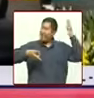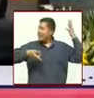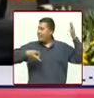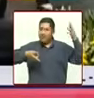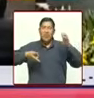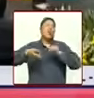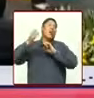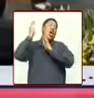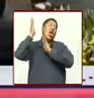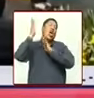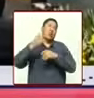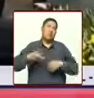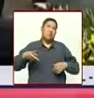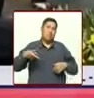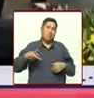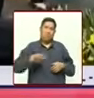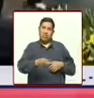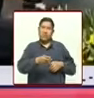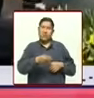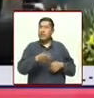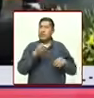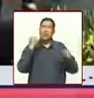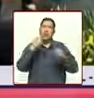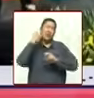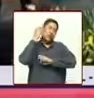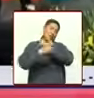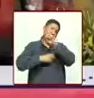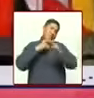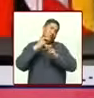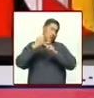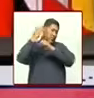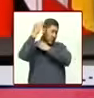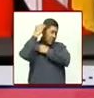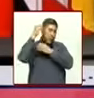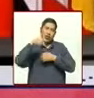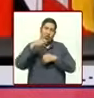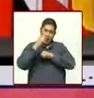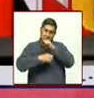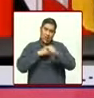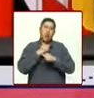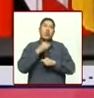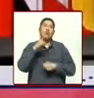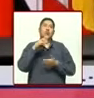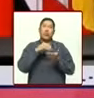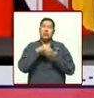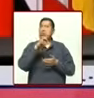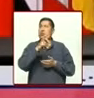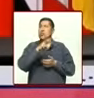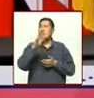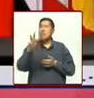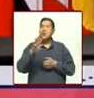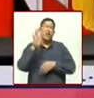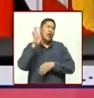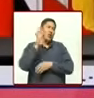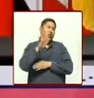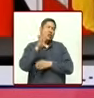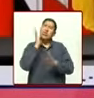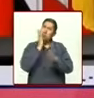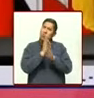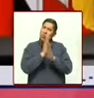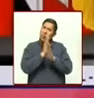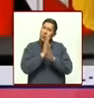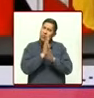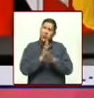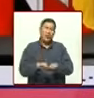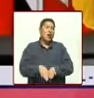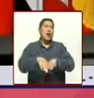el discurso también de la inauguración de la Expo Cruz en este año 2024, que a las 5 de la tarde, 5 en punto,